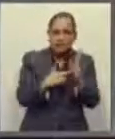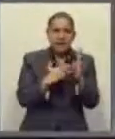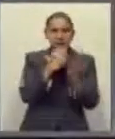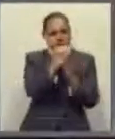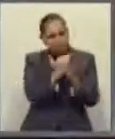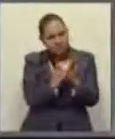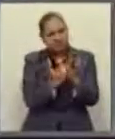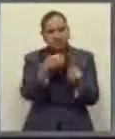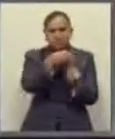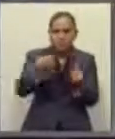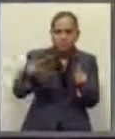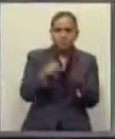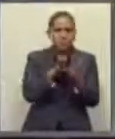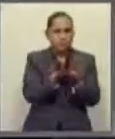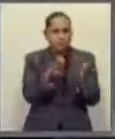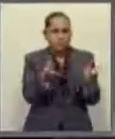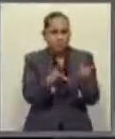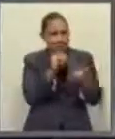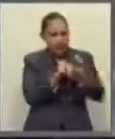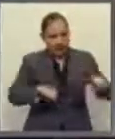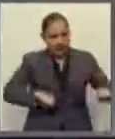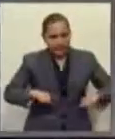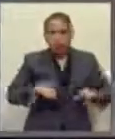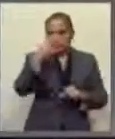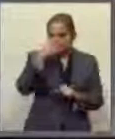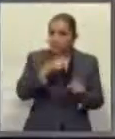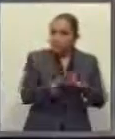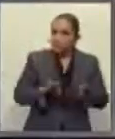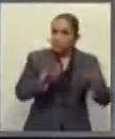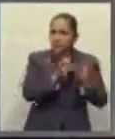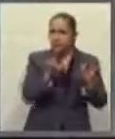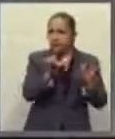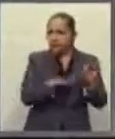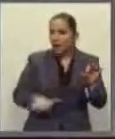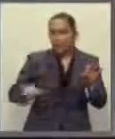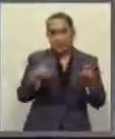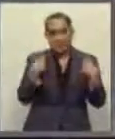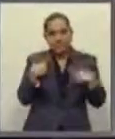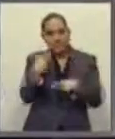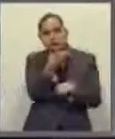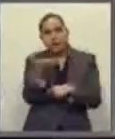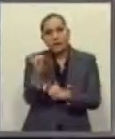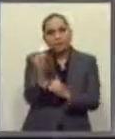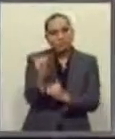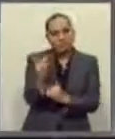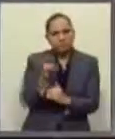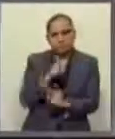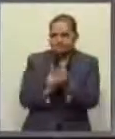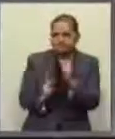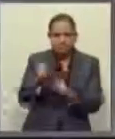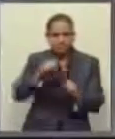permita incorporar al sector primario a los pequeños productores del campo de este